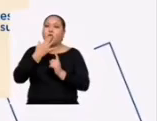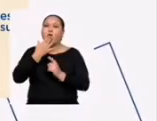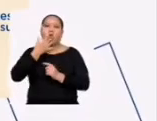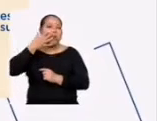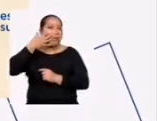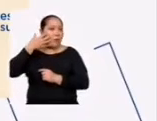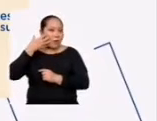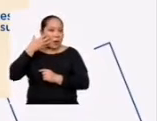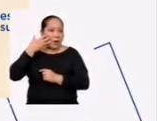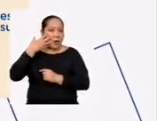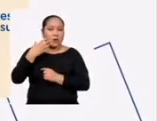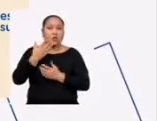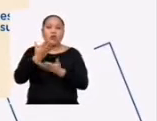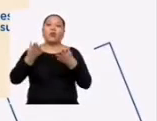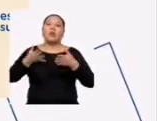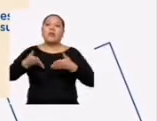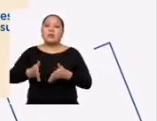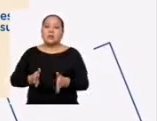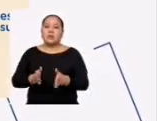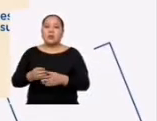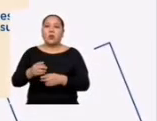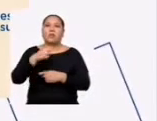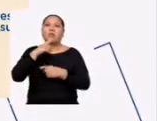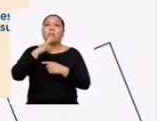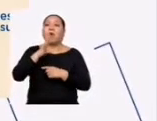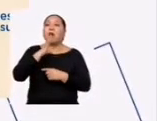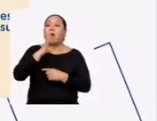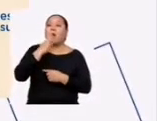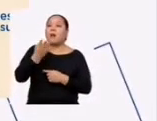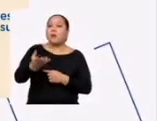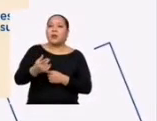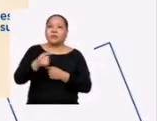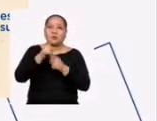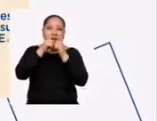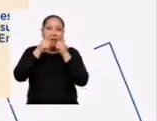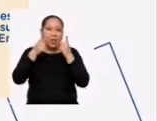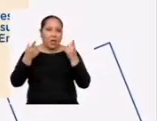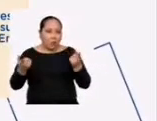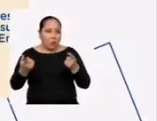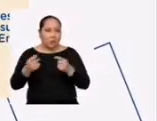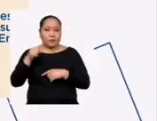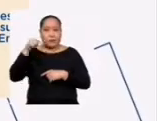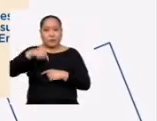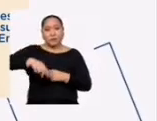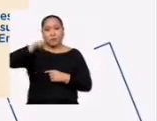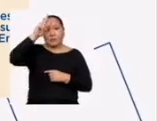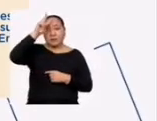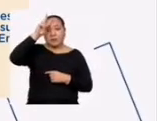piel, lugar de origen, forma de hablar, lengua, etc. En